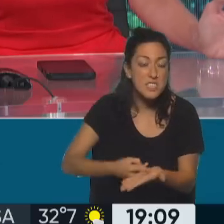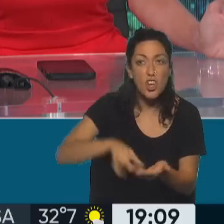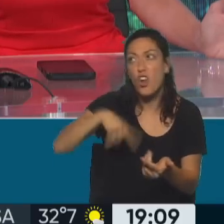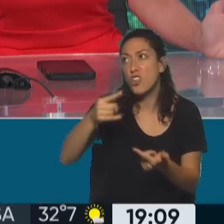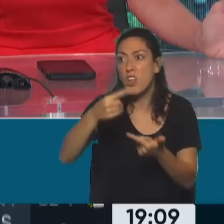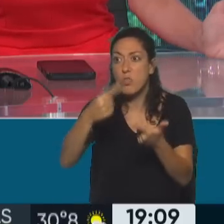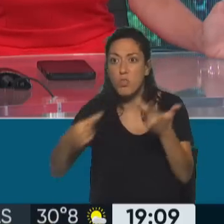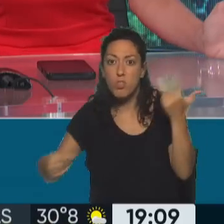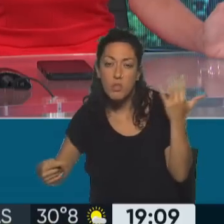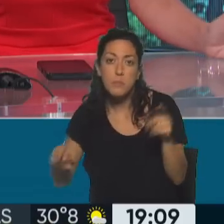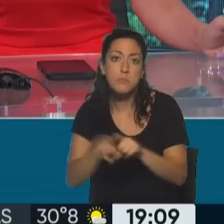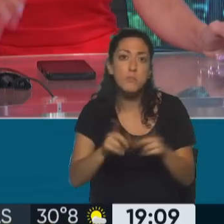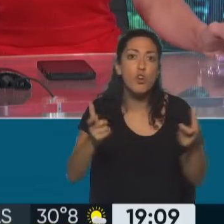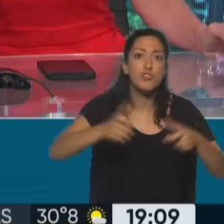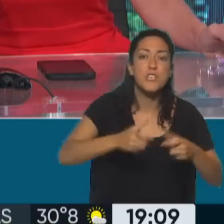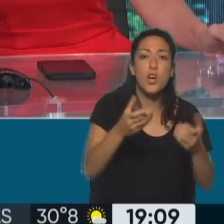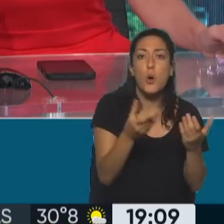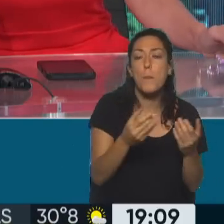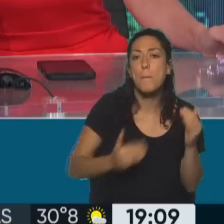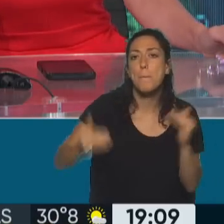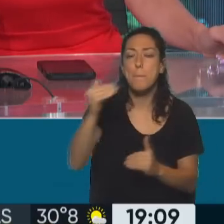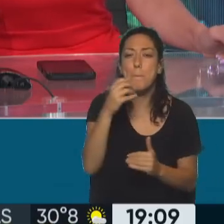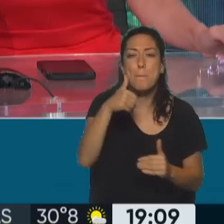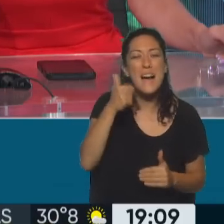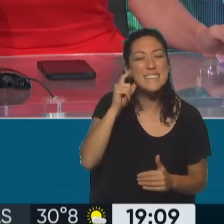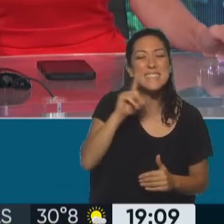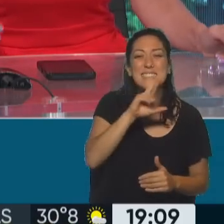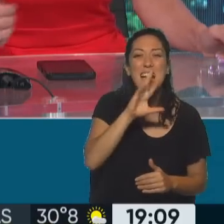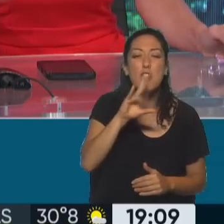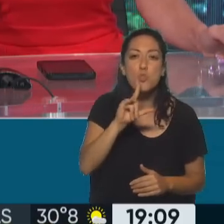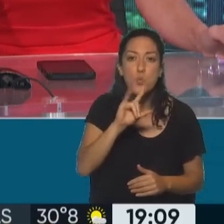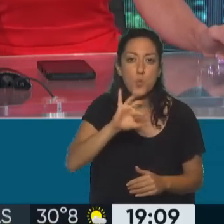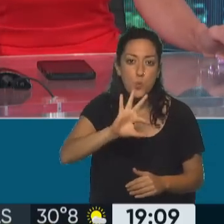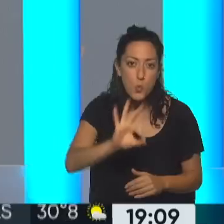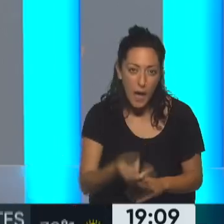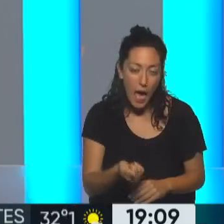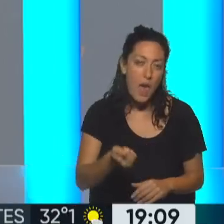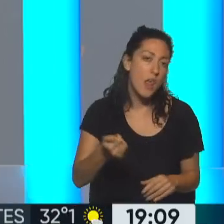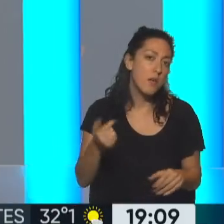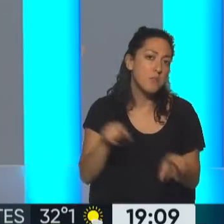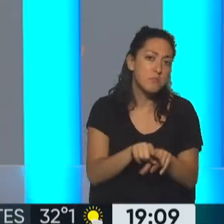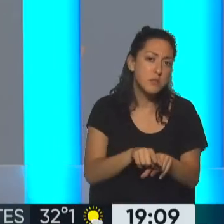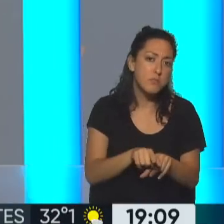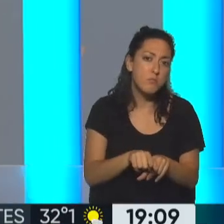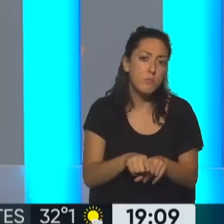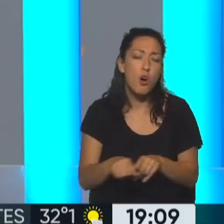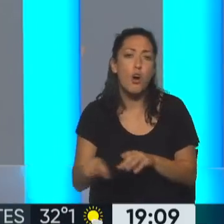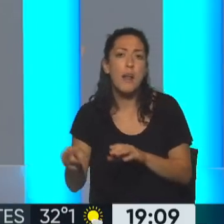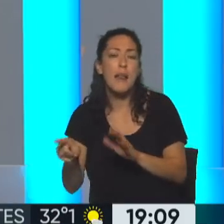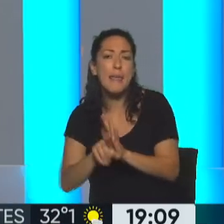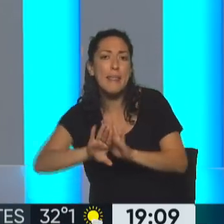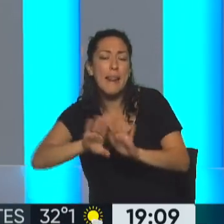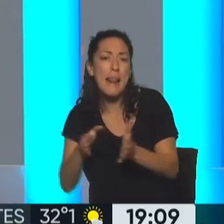otros, como el del Consejo de la Magistratura, restableciendo leyes fenecidas, es decir, metiéndose en lo que es la competencia del Poder